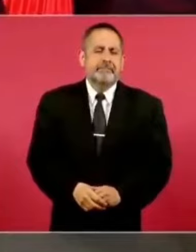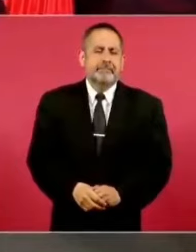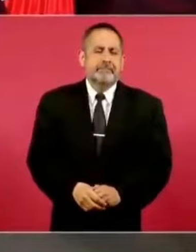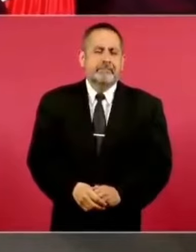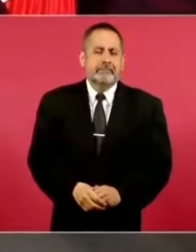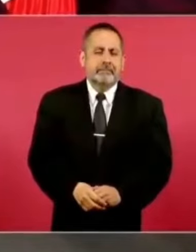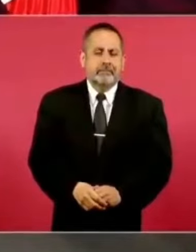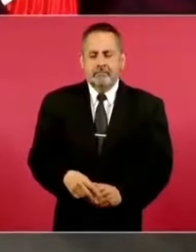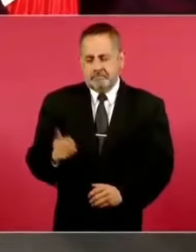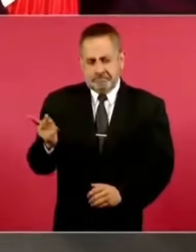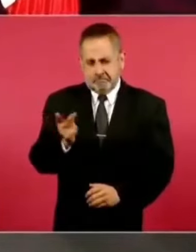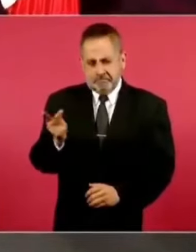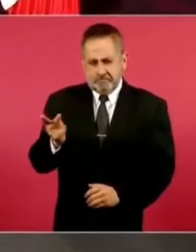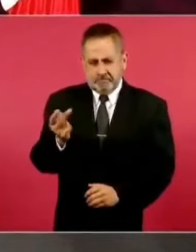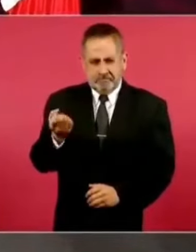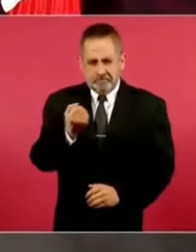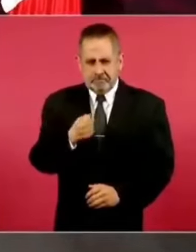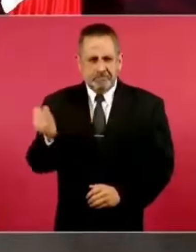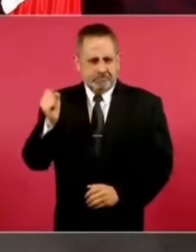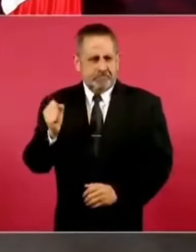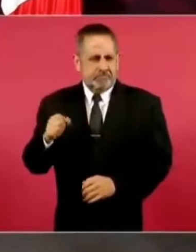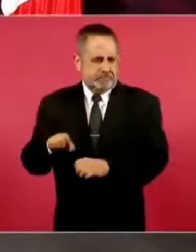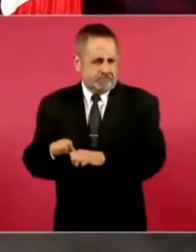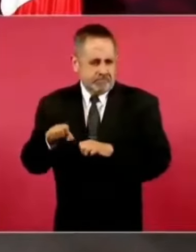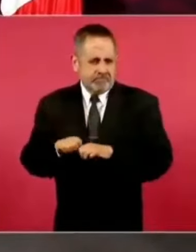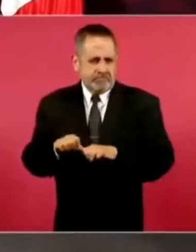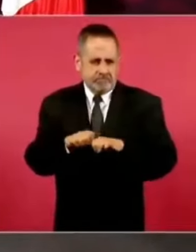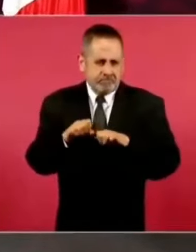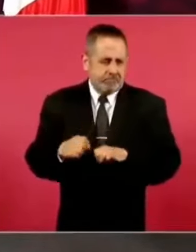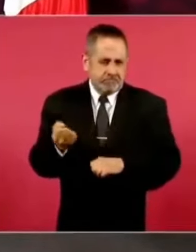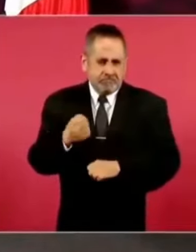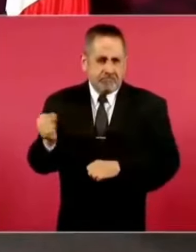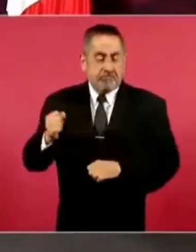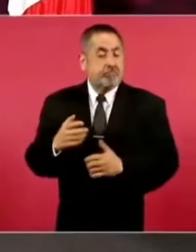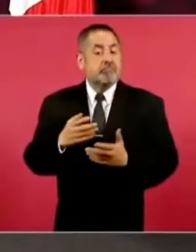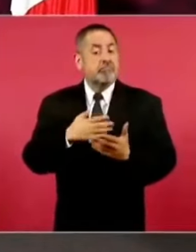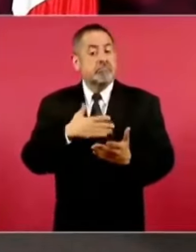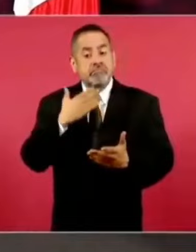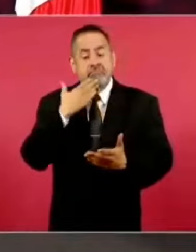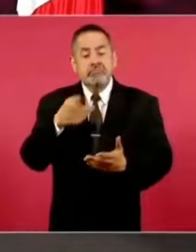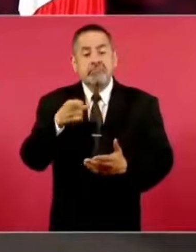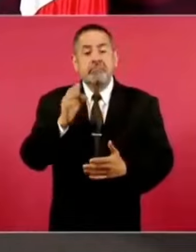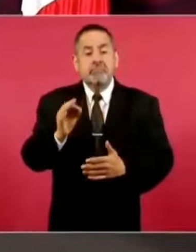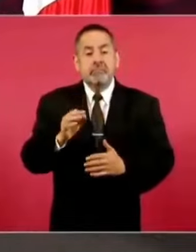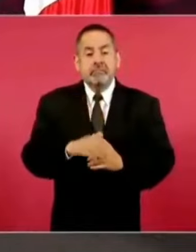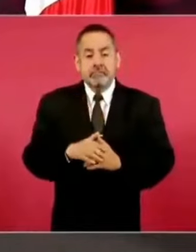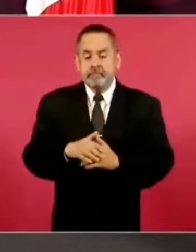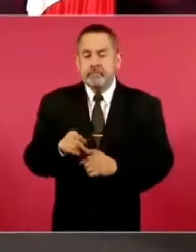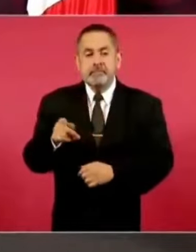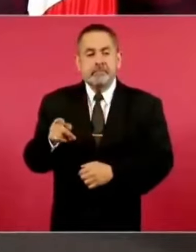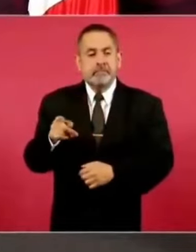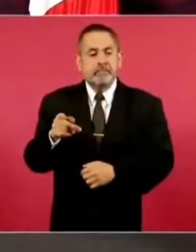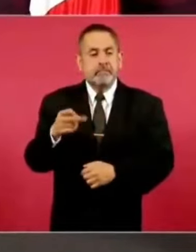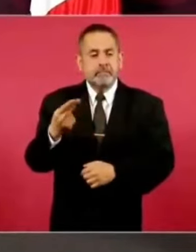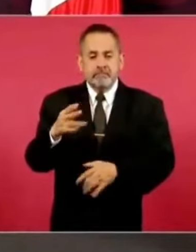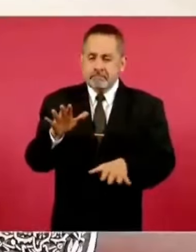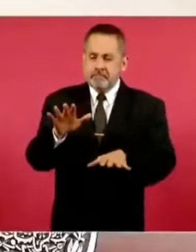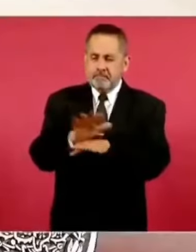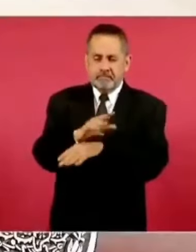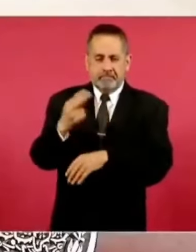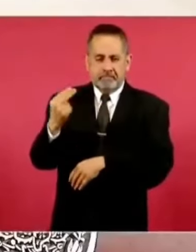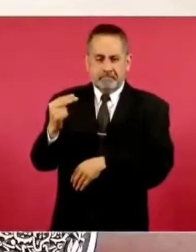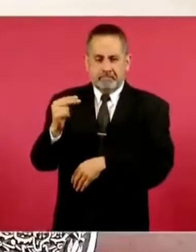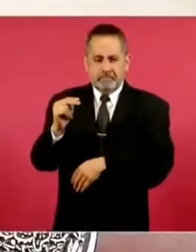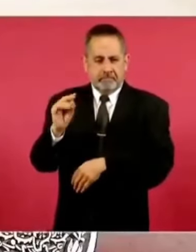buenos. Los dos son muy buenos. Qué bien que ya le cambiaron el nombre